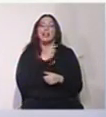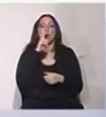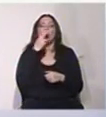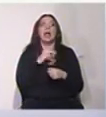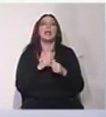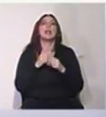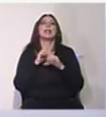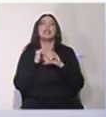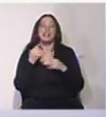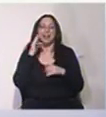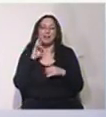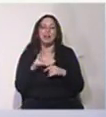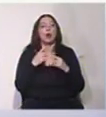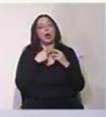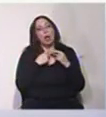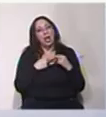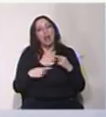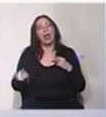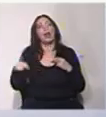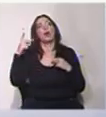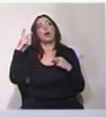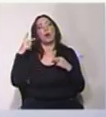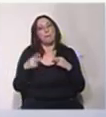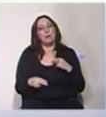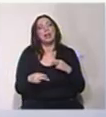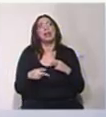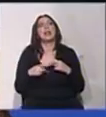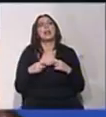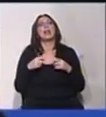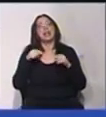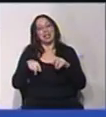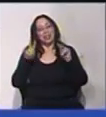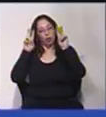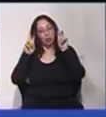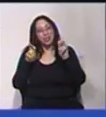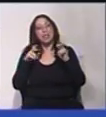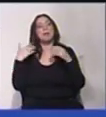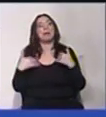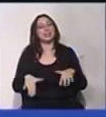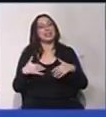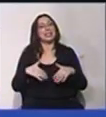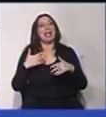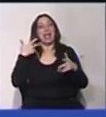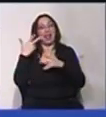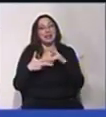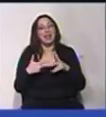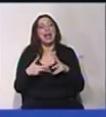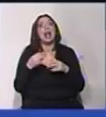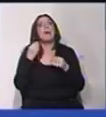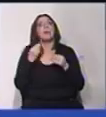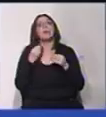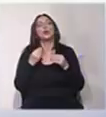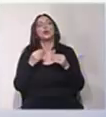Bueno, ya vimos que es de largo plazo. Que cuesta poner estos cuesta temas. Cuesta poner todo eso en marcha, hay muchas puntas para alinear,